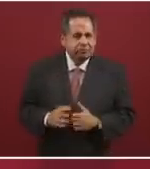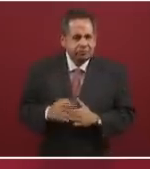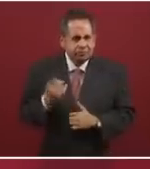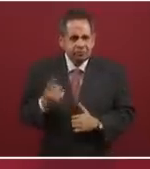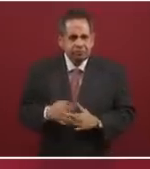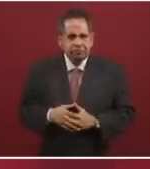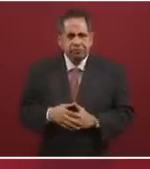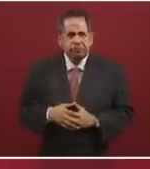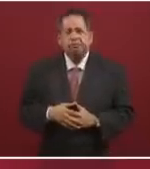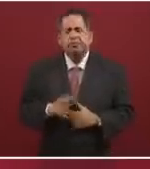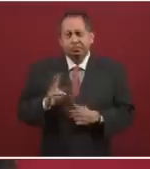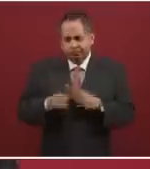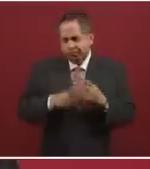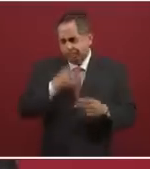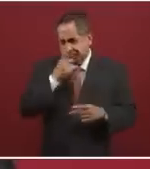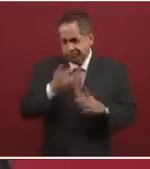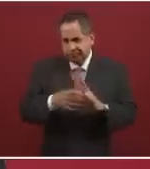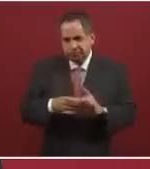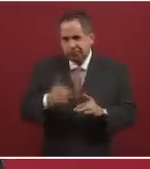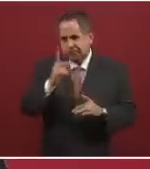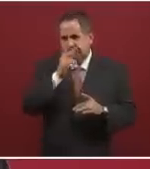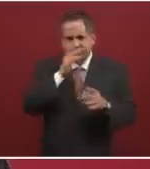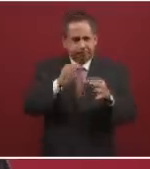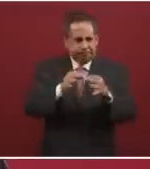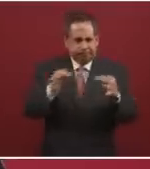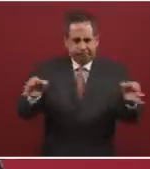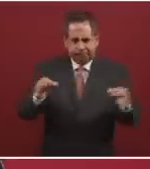Lo puedo decir con una frase: